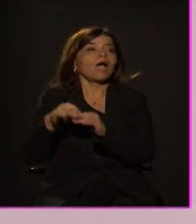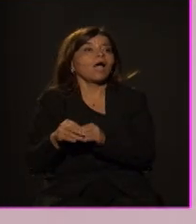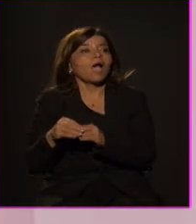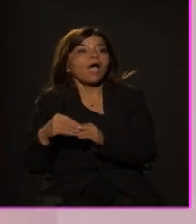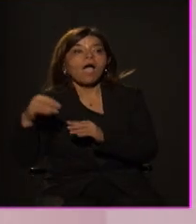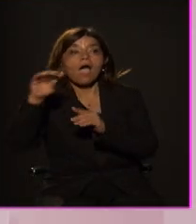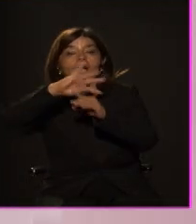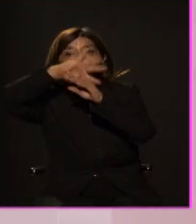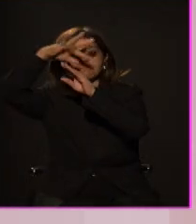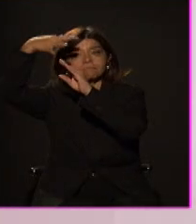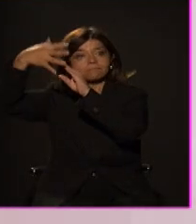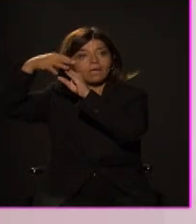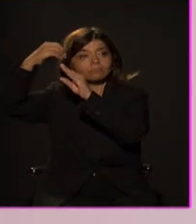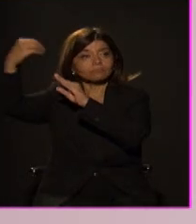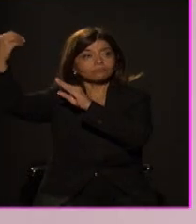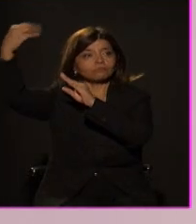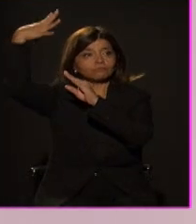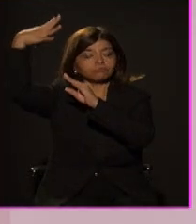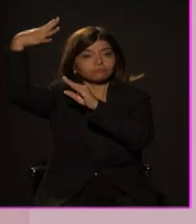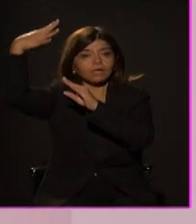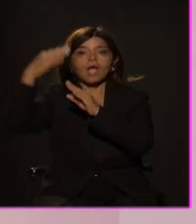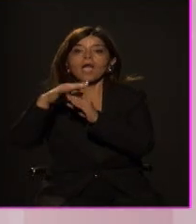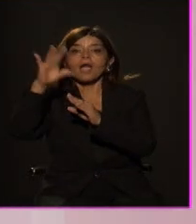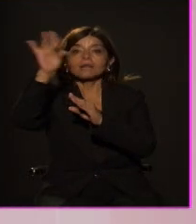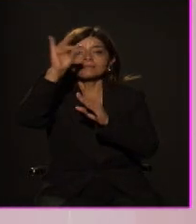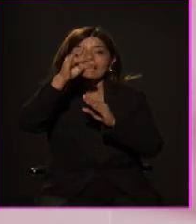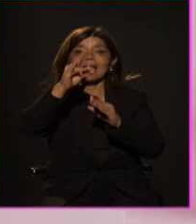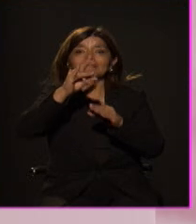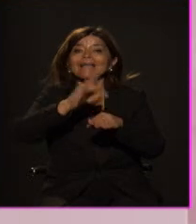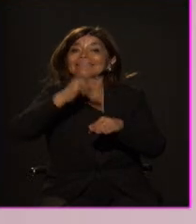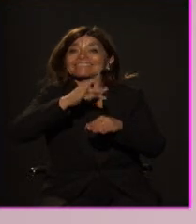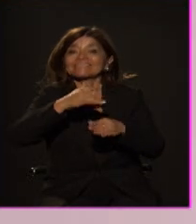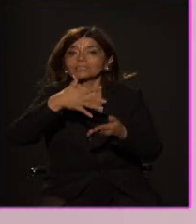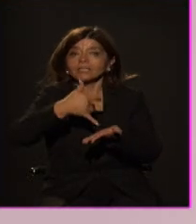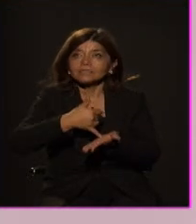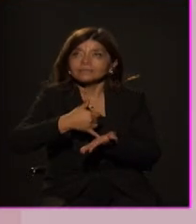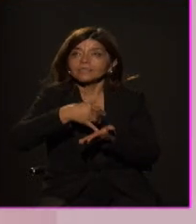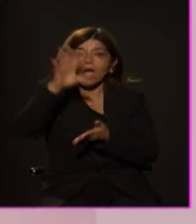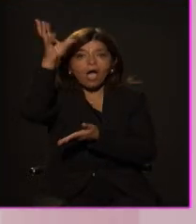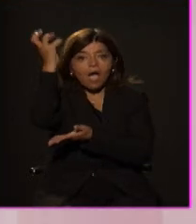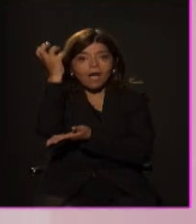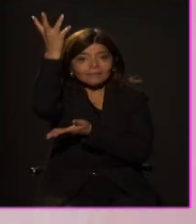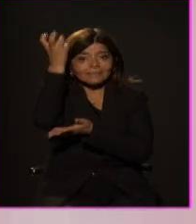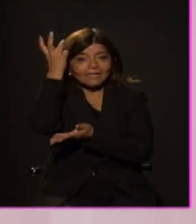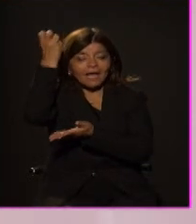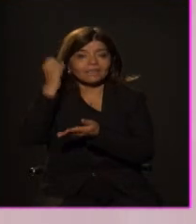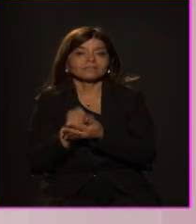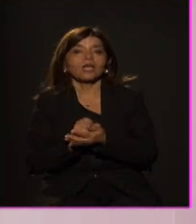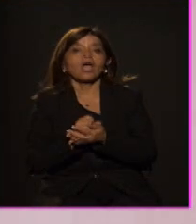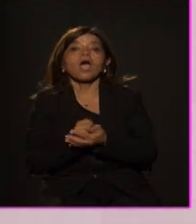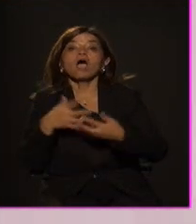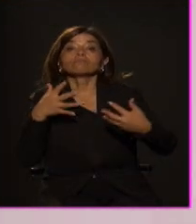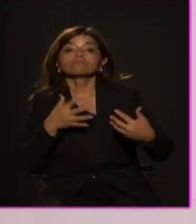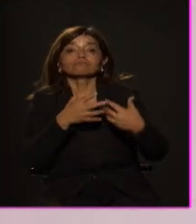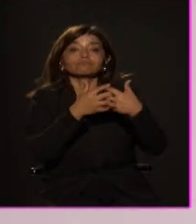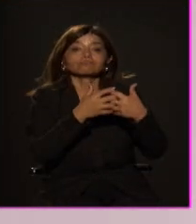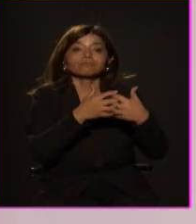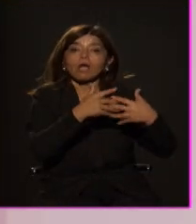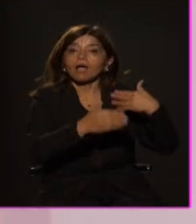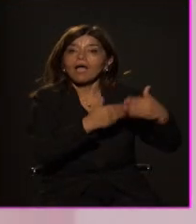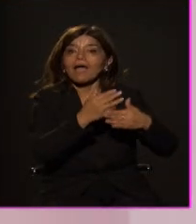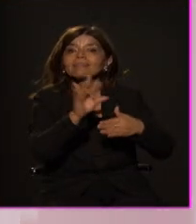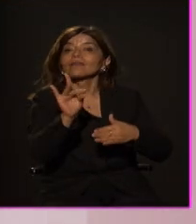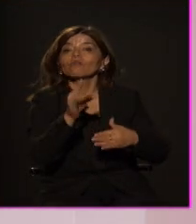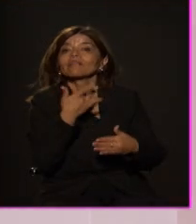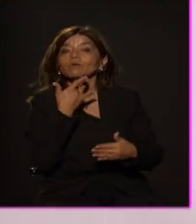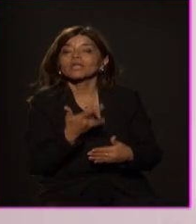Y bueno, ellos armaron esta antena y pusieron nuevos detectores más sensibles, etc. Y dice Arno Penzias: lo ensamblamos todo, lo pusimos en marcha y descubrimos